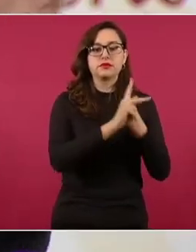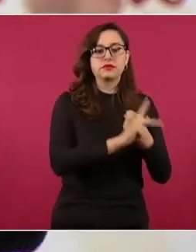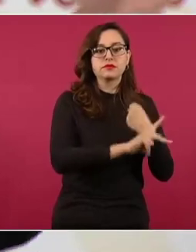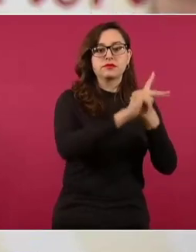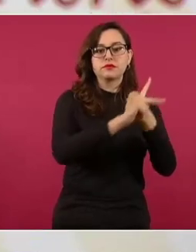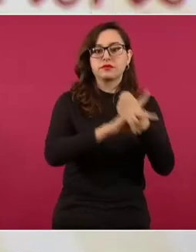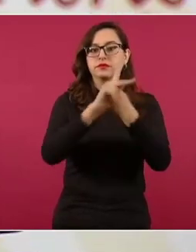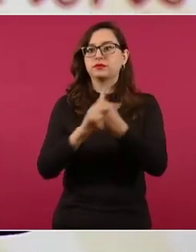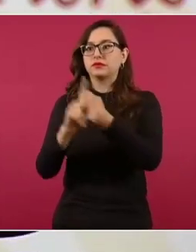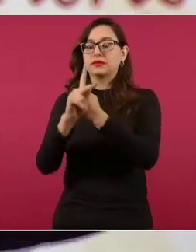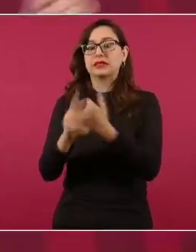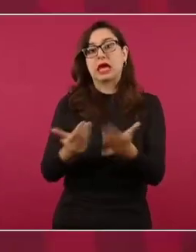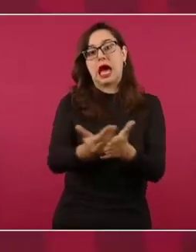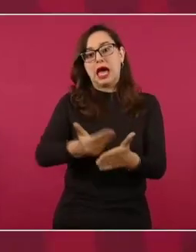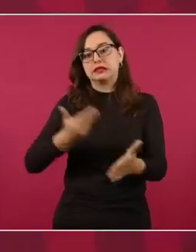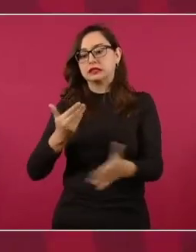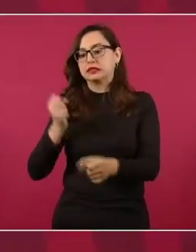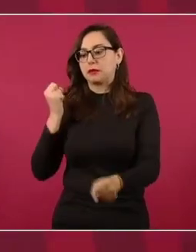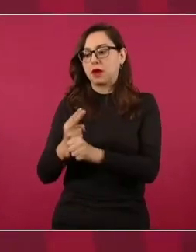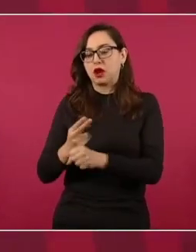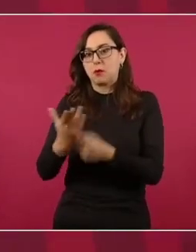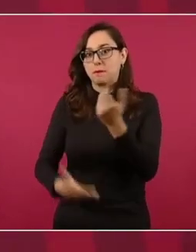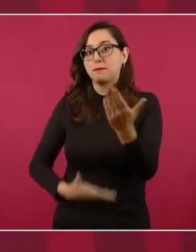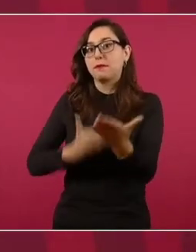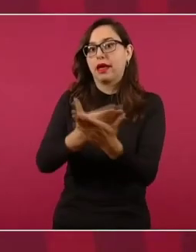más anticipación.